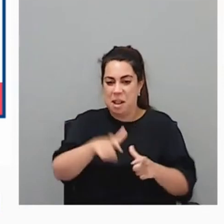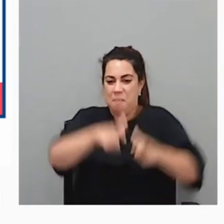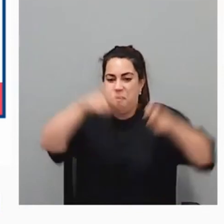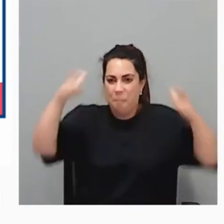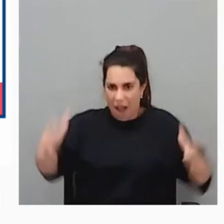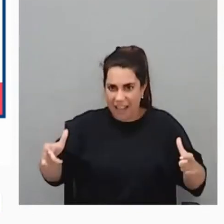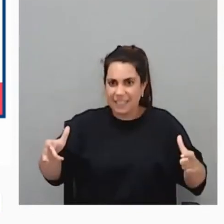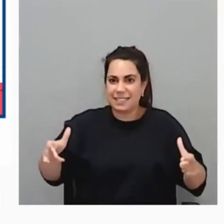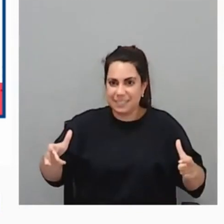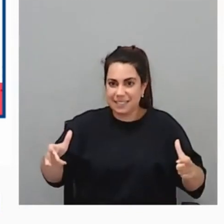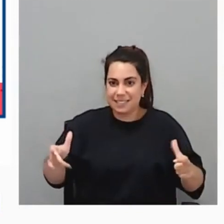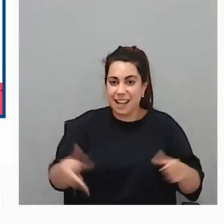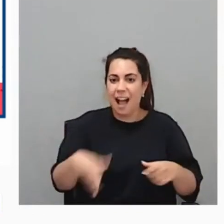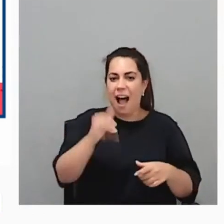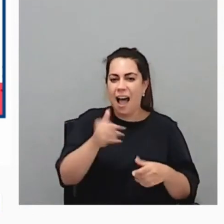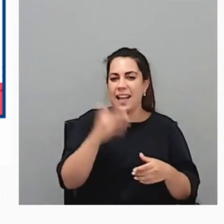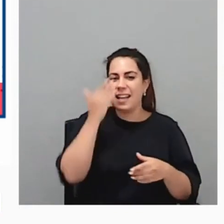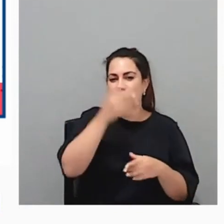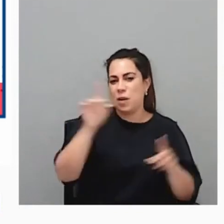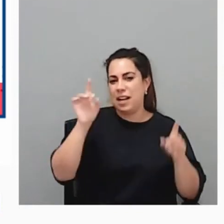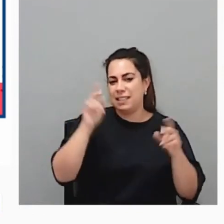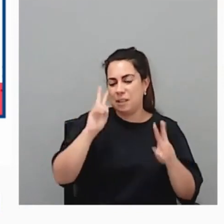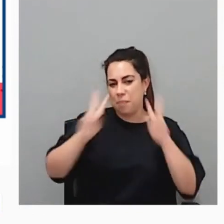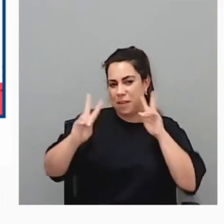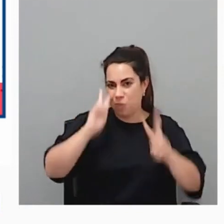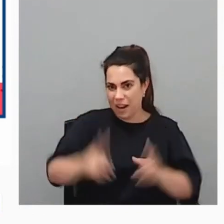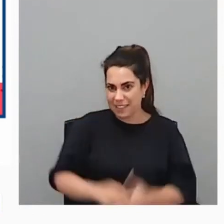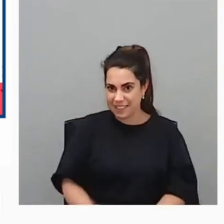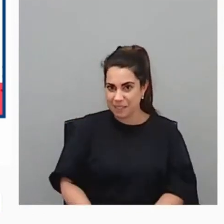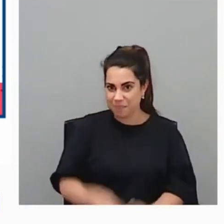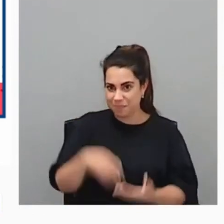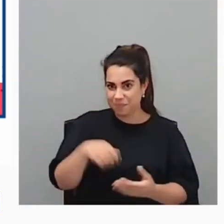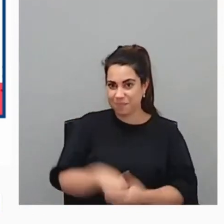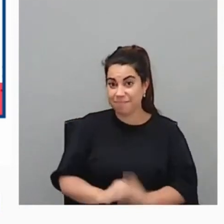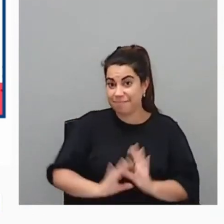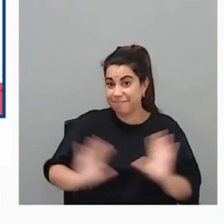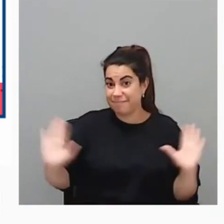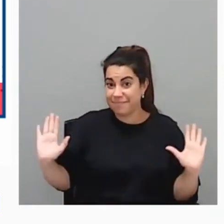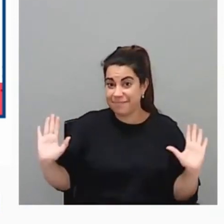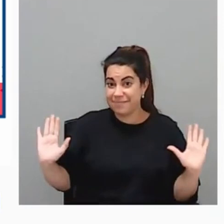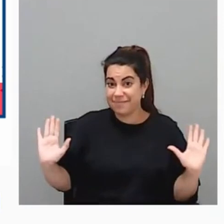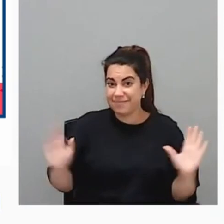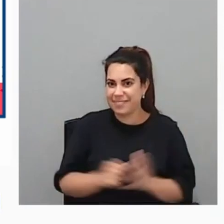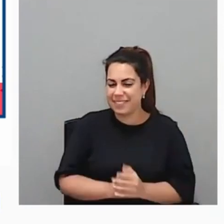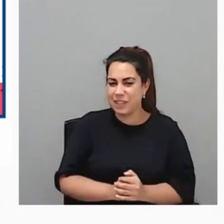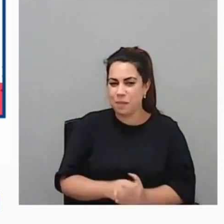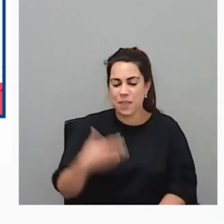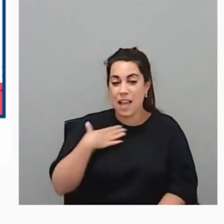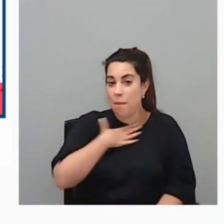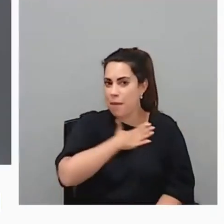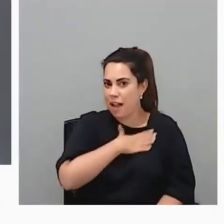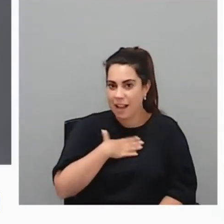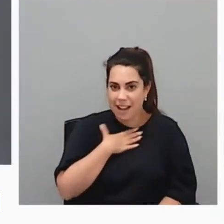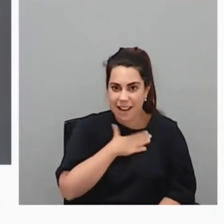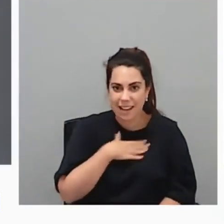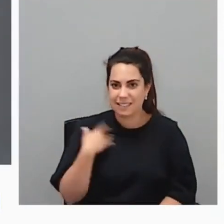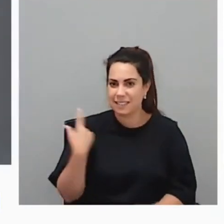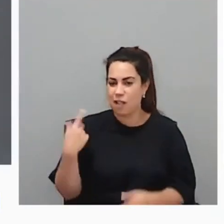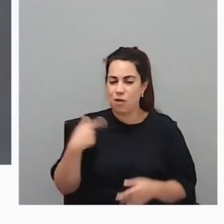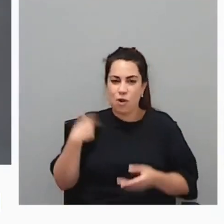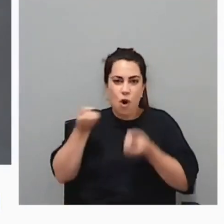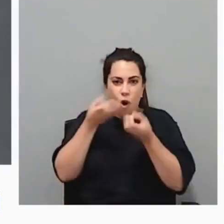serán escuelas visuales. Así que eso es todo por nuestra parte. Me ha encantado compartir un poquito de lo que hacemos.